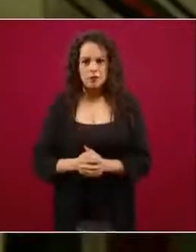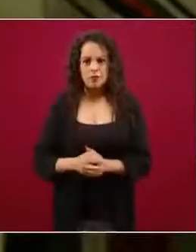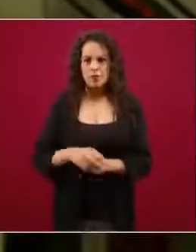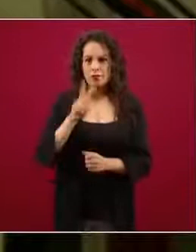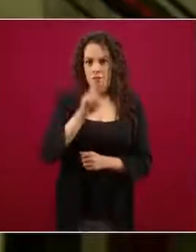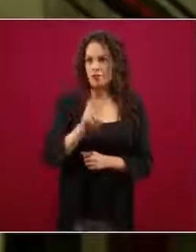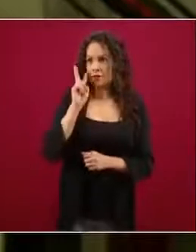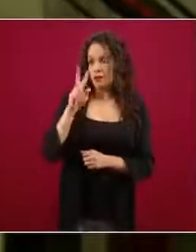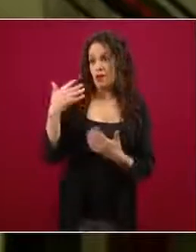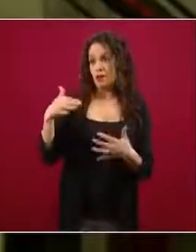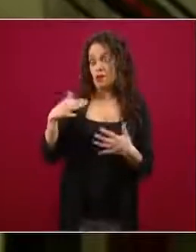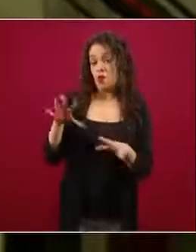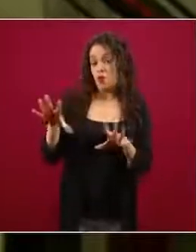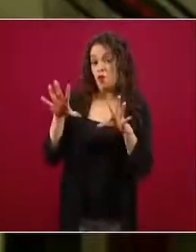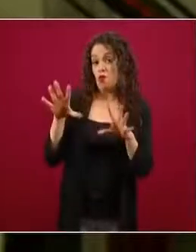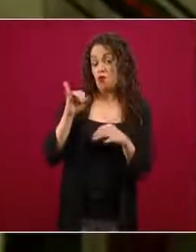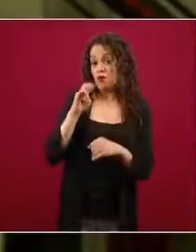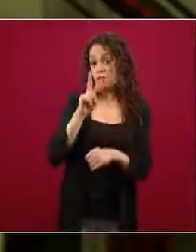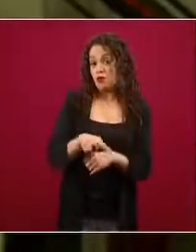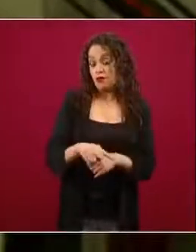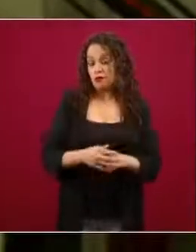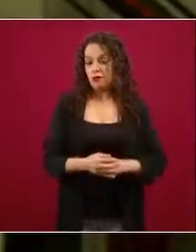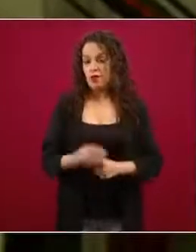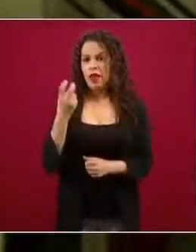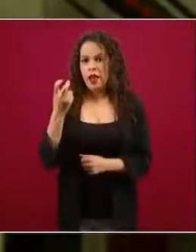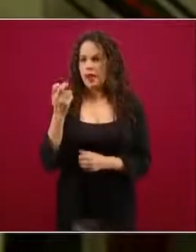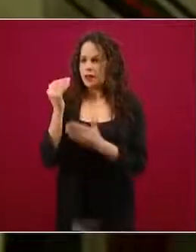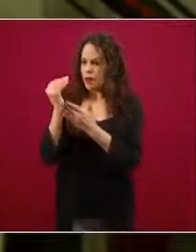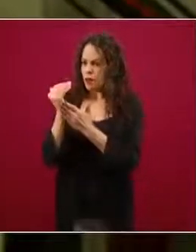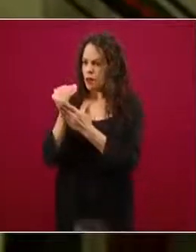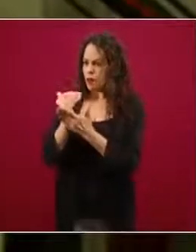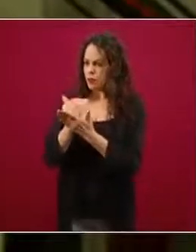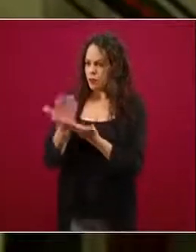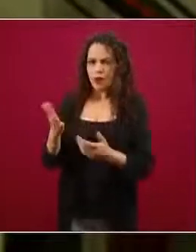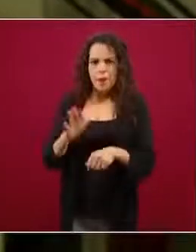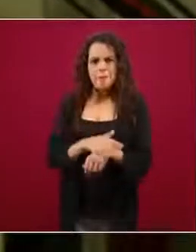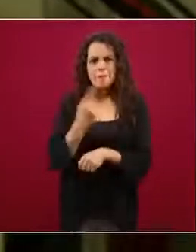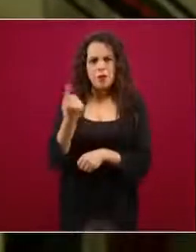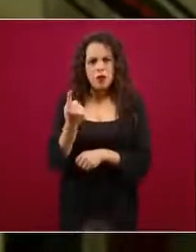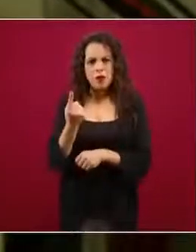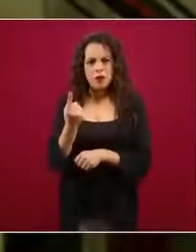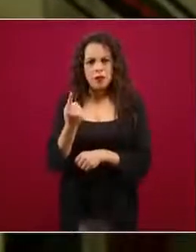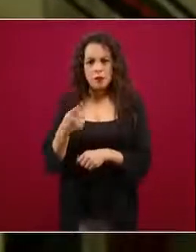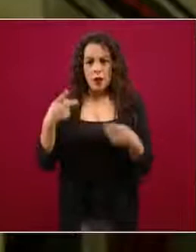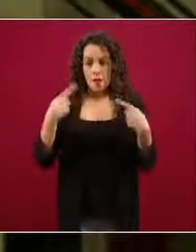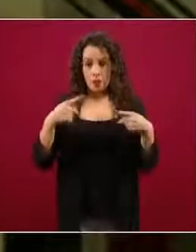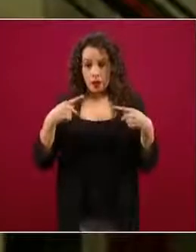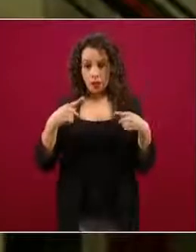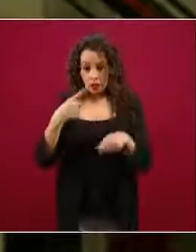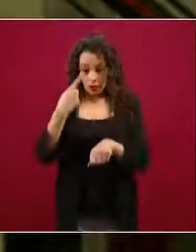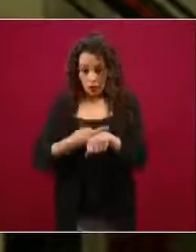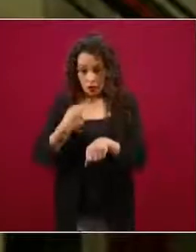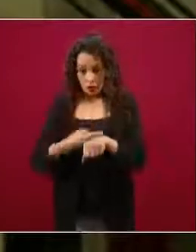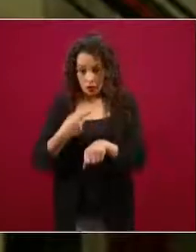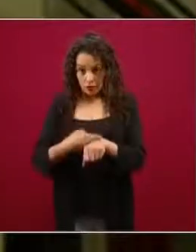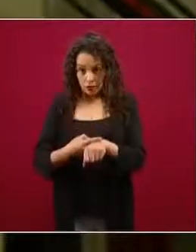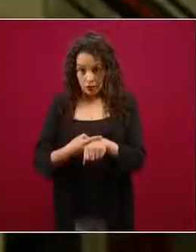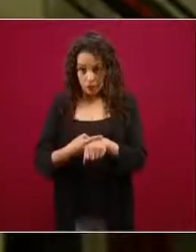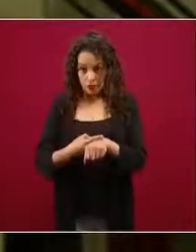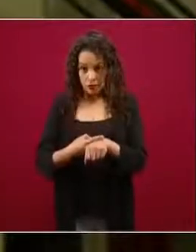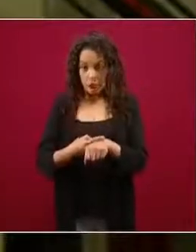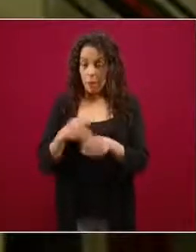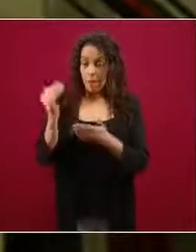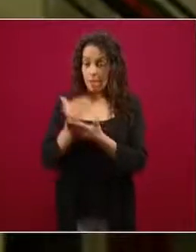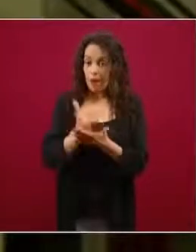impresionante. ¿Qué se debe esta disminución? Si se están enfermando personas con menos comorbilidades, si se